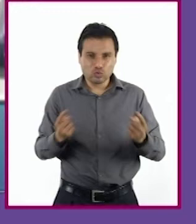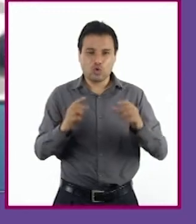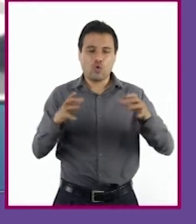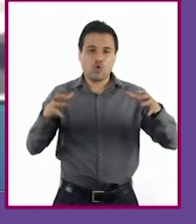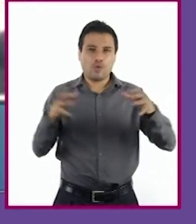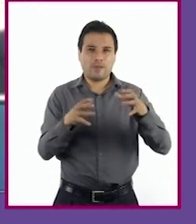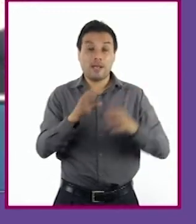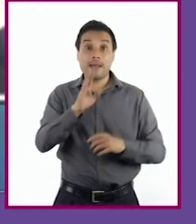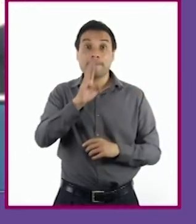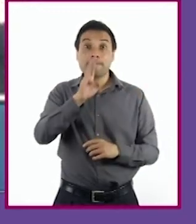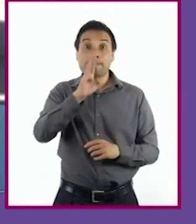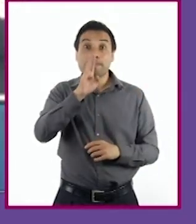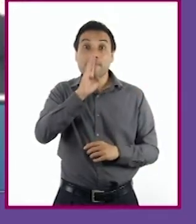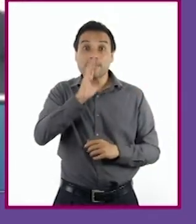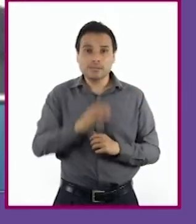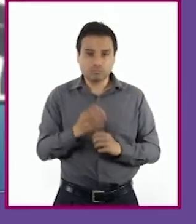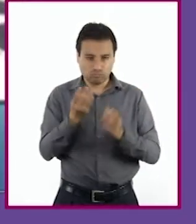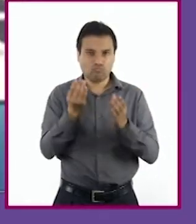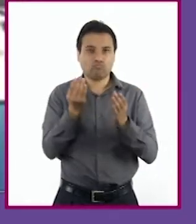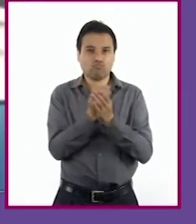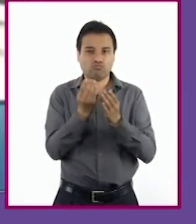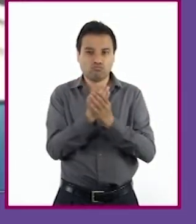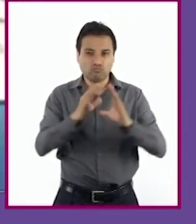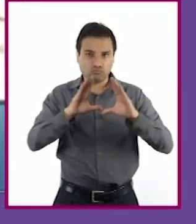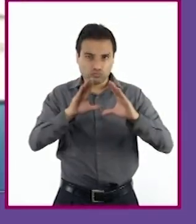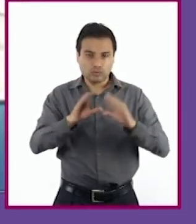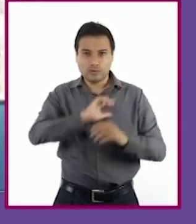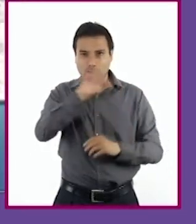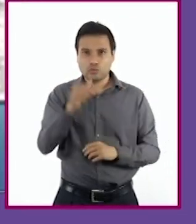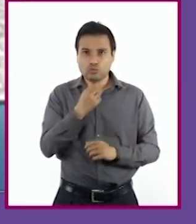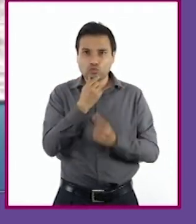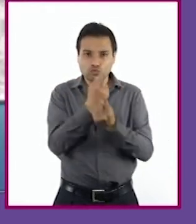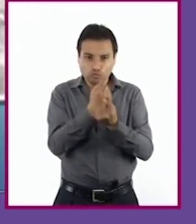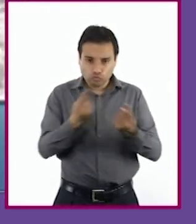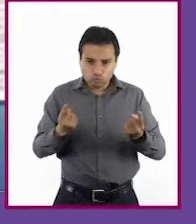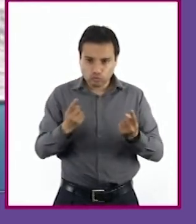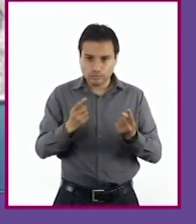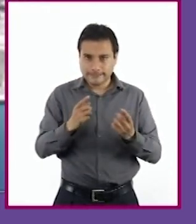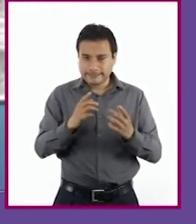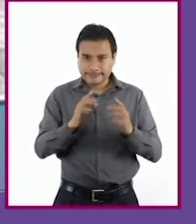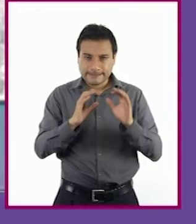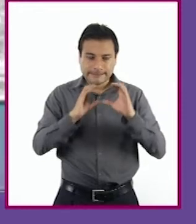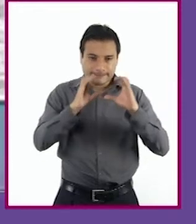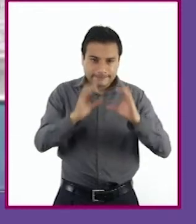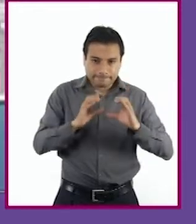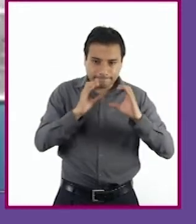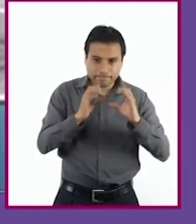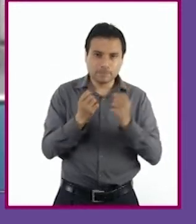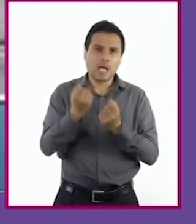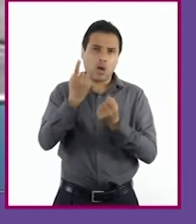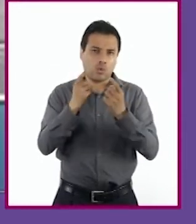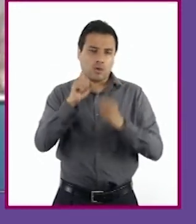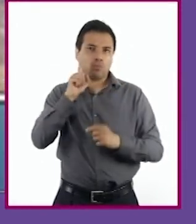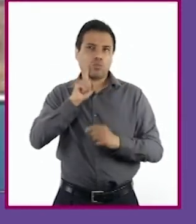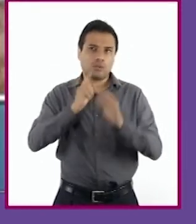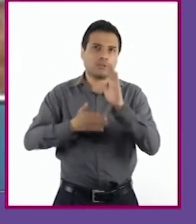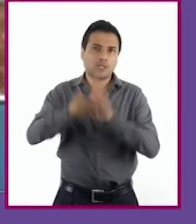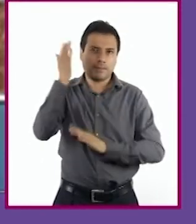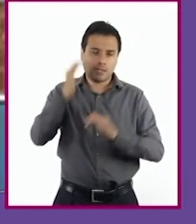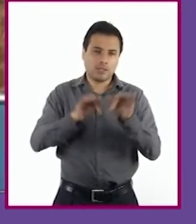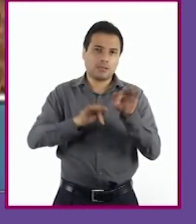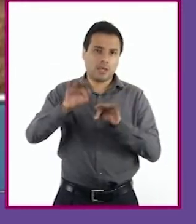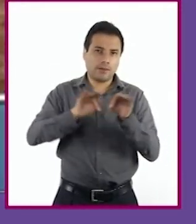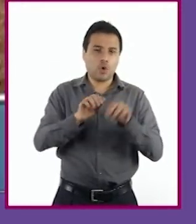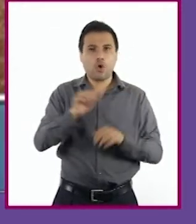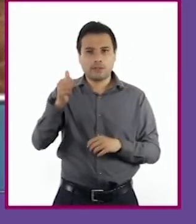mismas madres se capacitaban para instruir y atender a los niños, mientras algunas de ellas salían a trabajar.